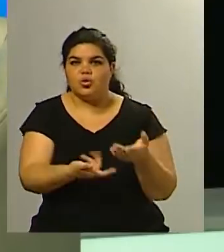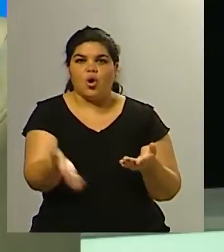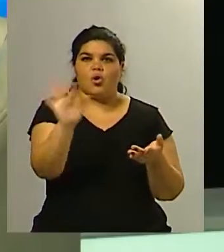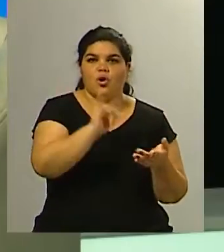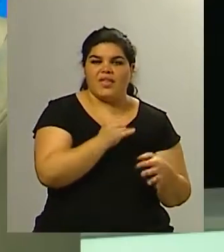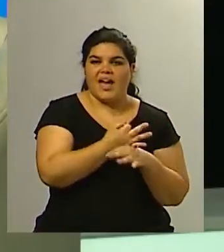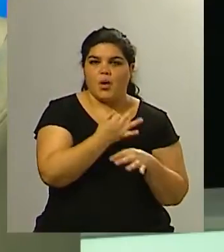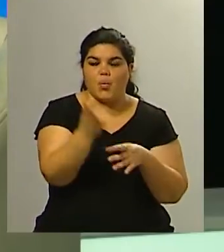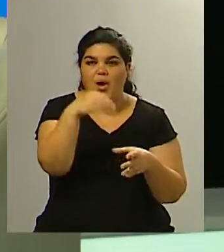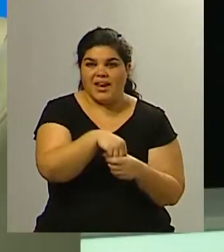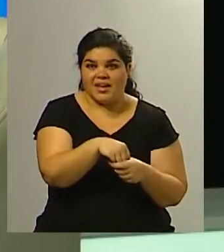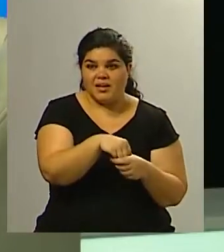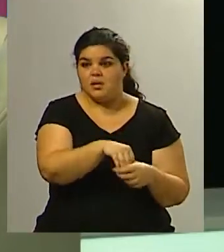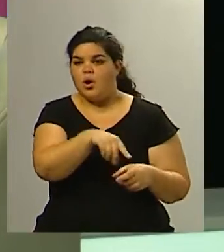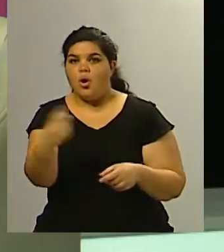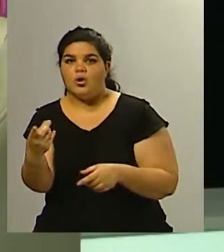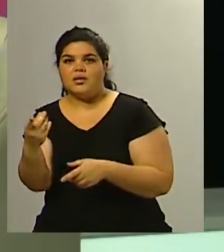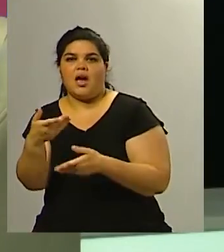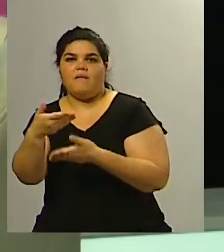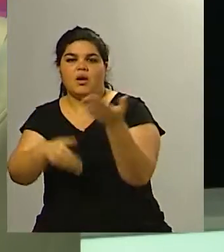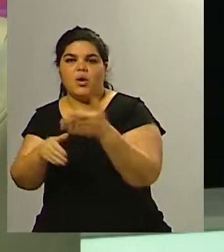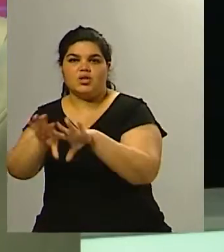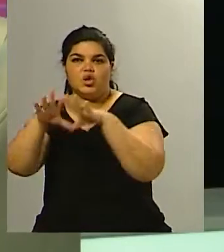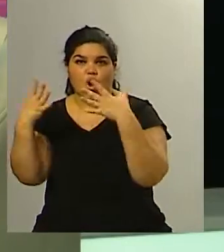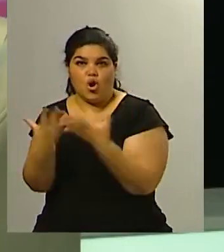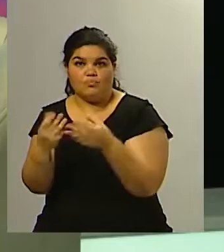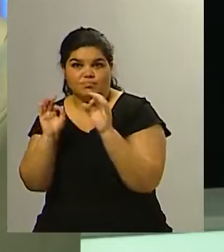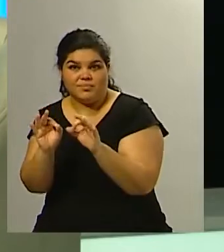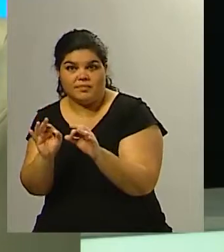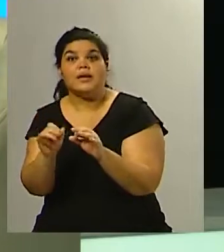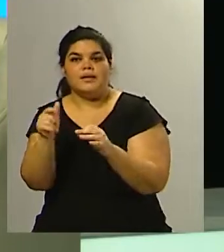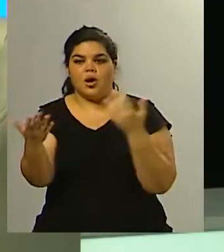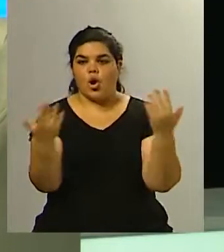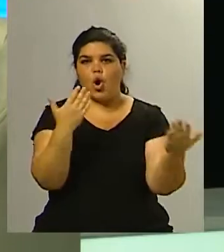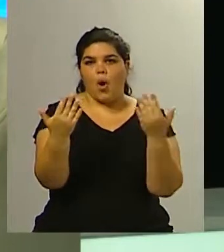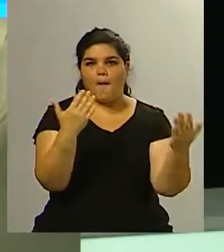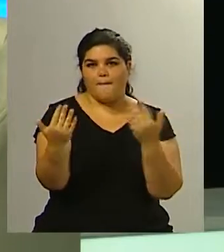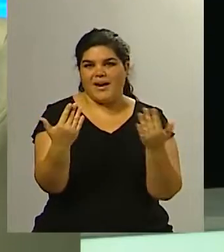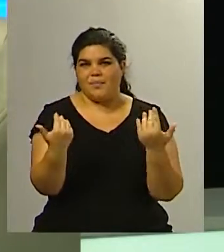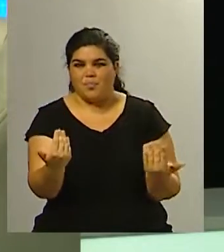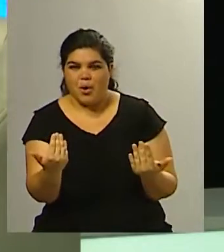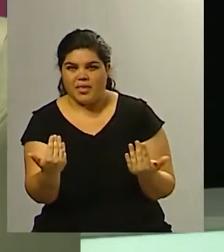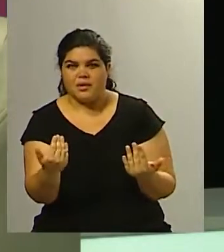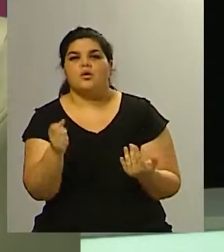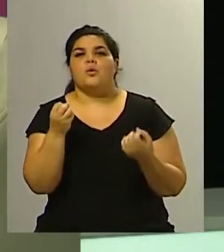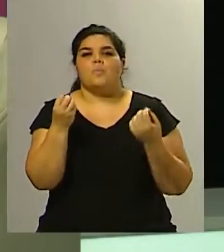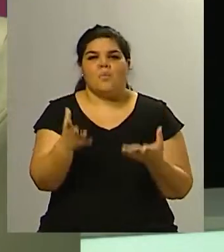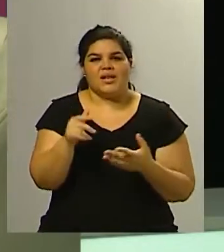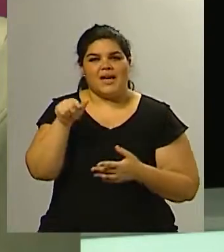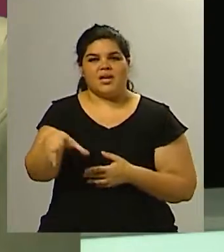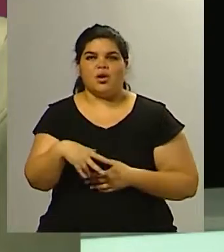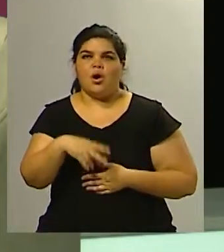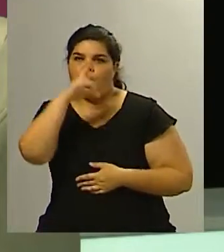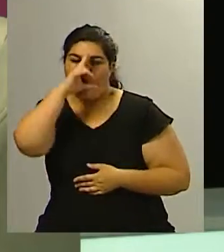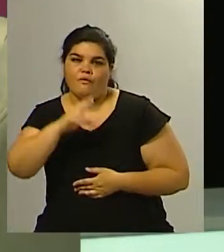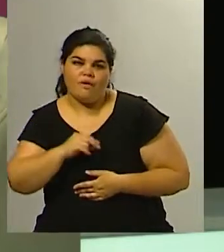estas evaluaciones estandarizadas tienen una forma de construcción con parámetros de validez, de